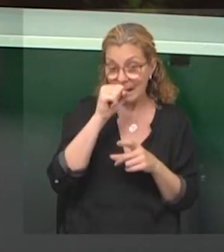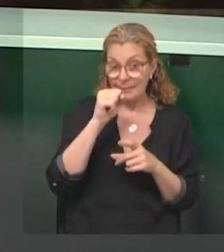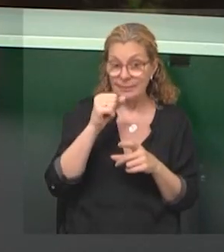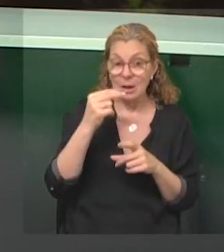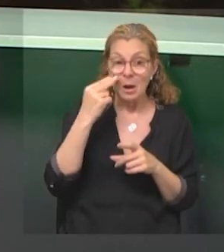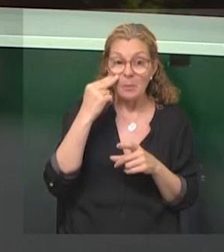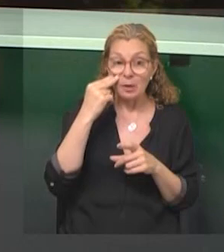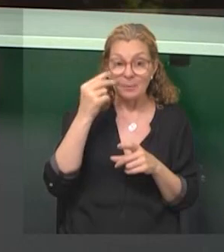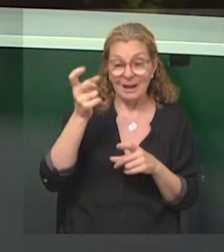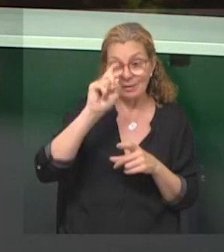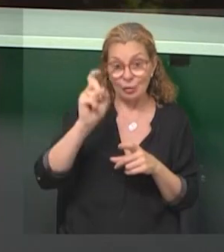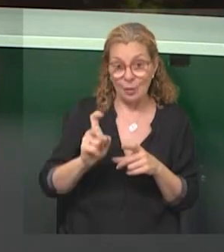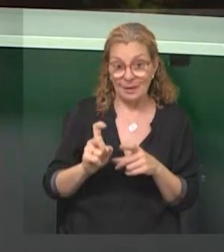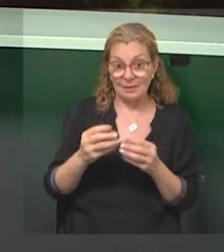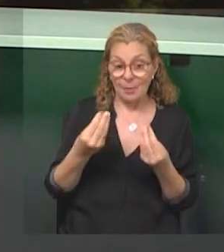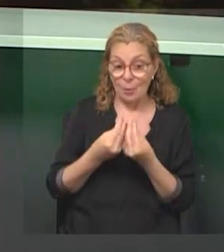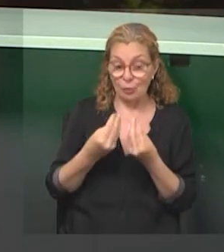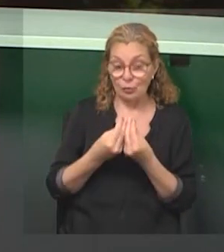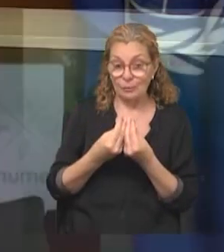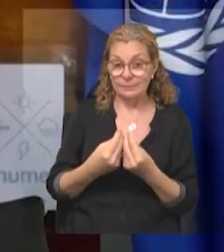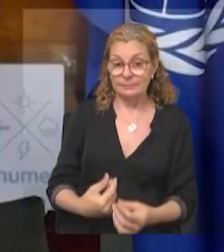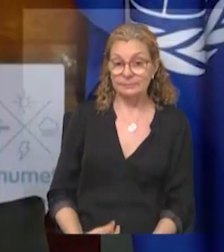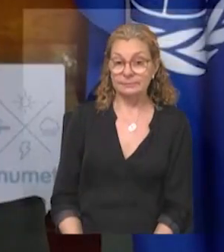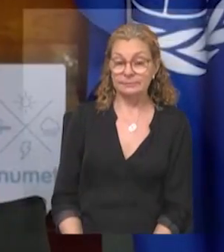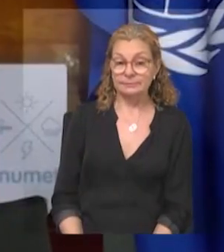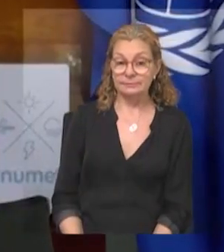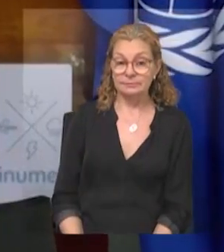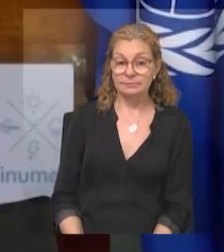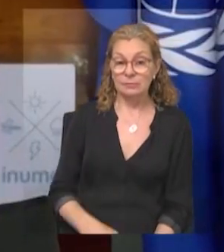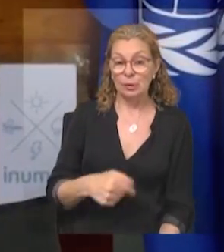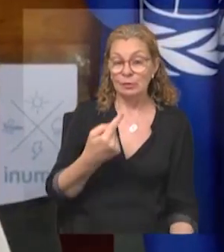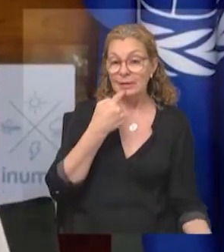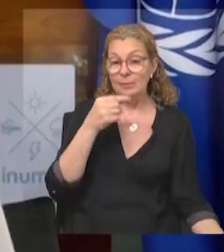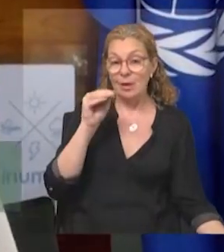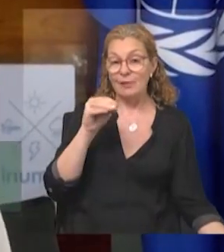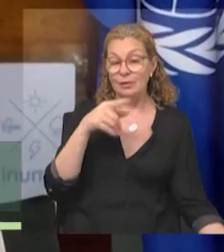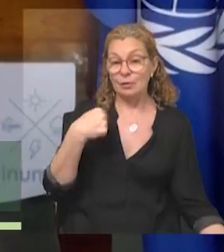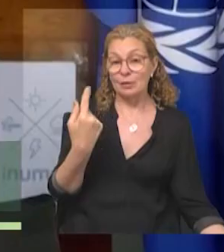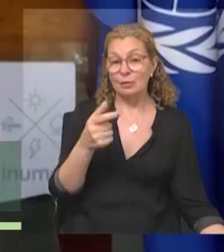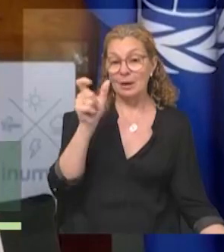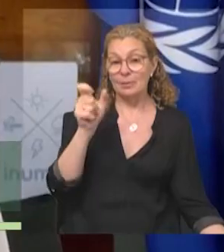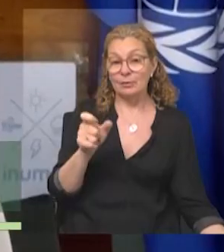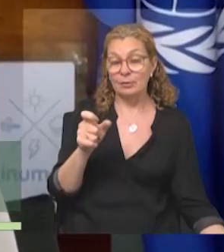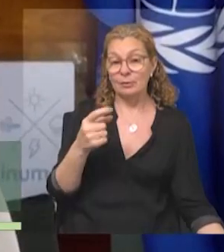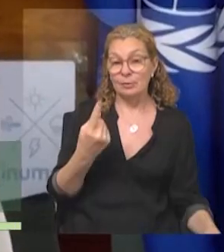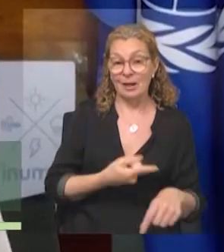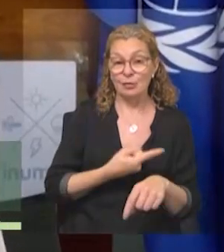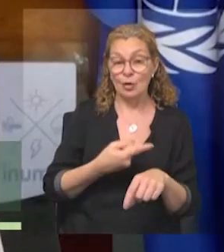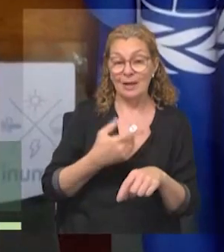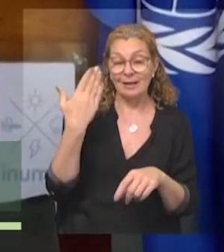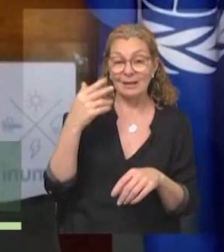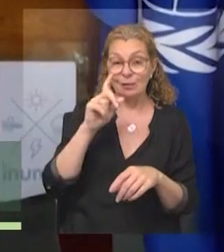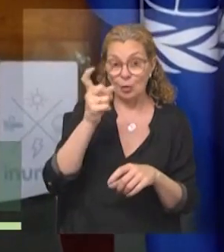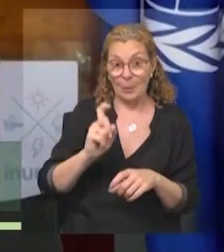severidad de las tormentas que se pronostican nosotros emitimos un aviso a la población Hace unas horas atrás por